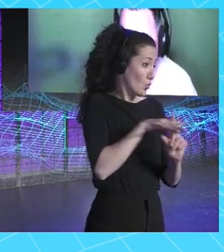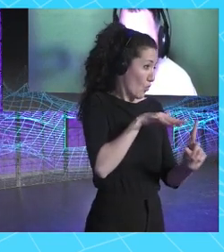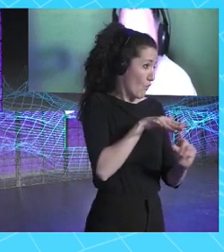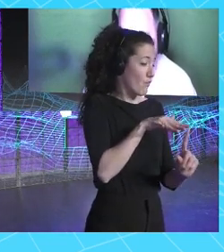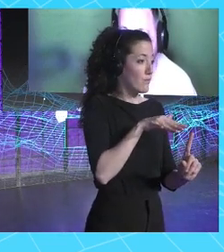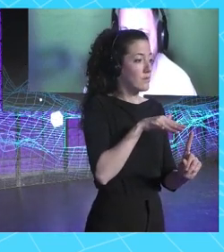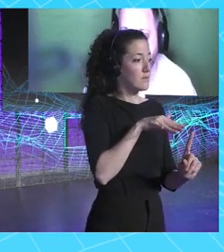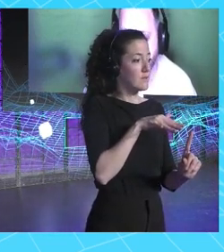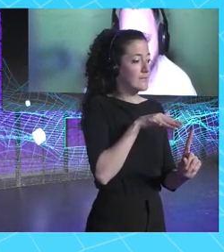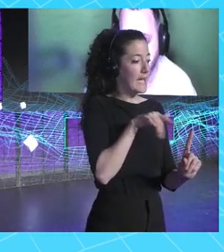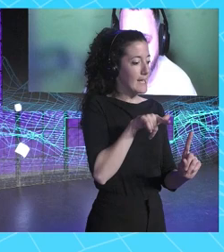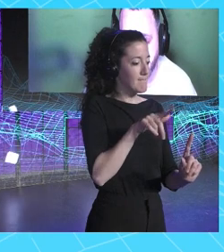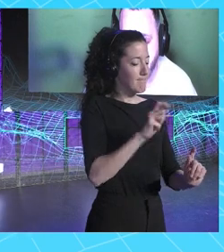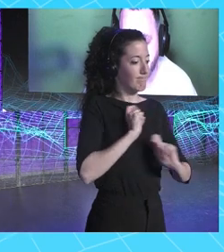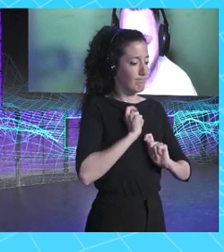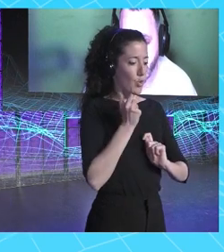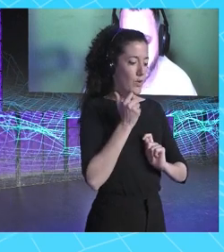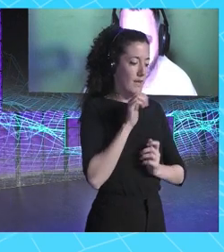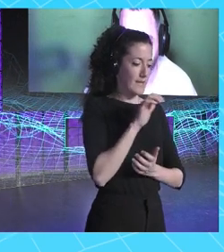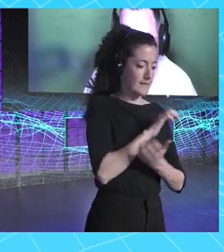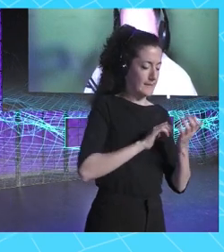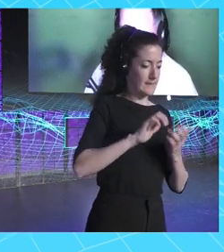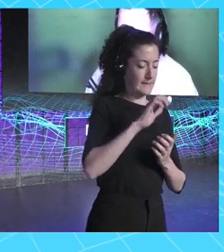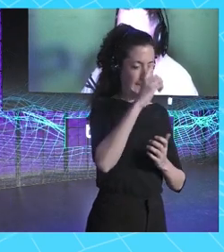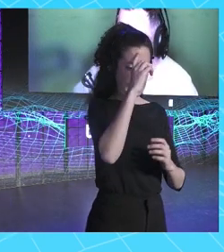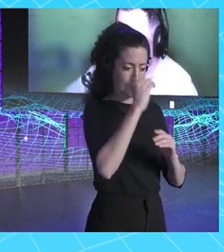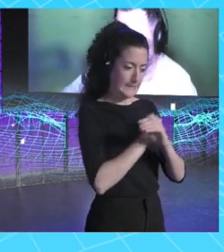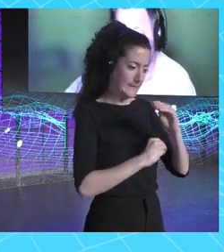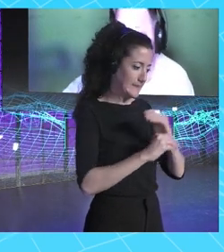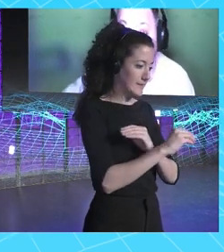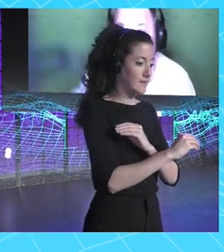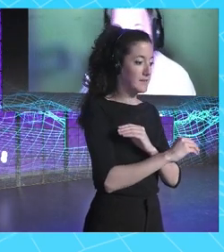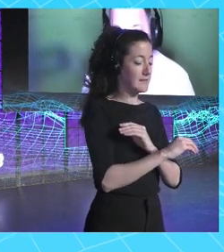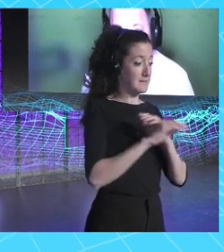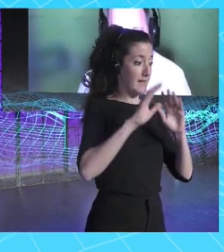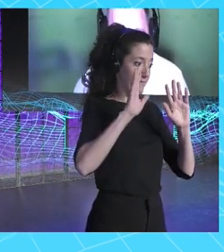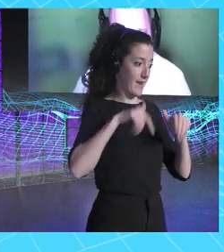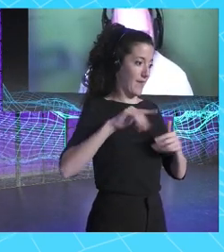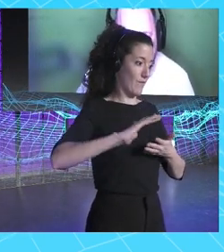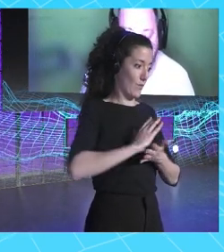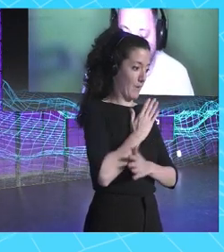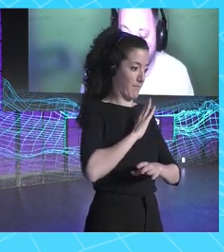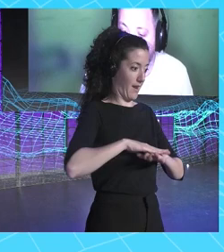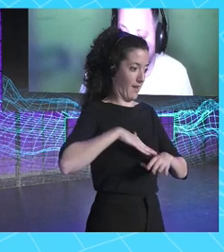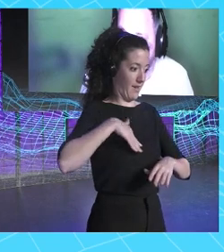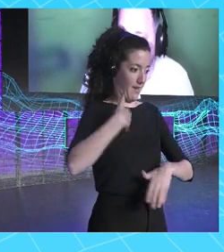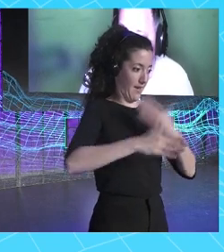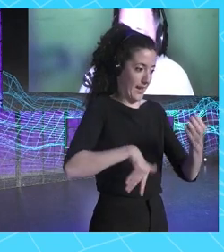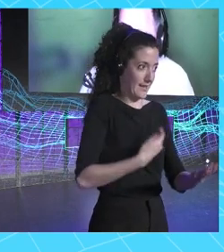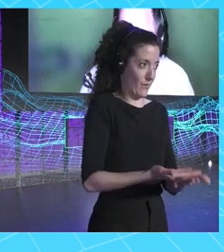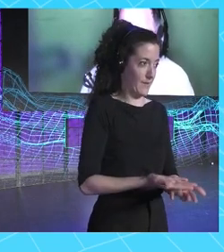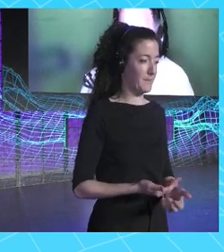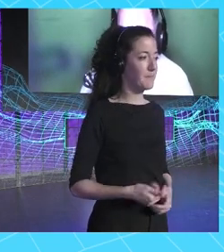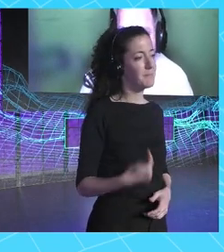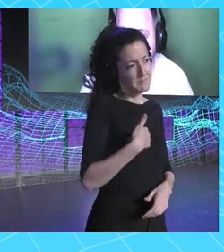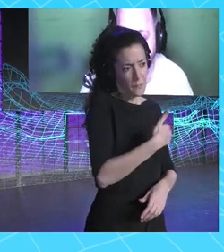muchas reflexiones y a muchos procesos que han acabado definiendo mi carrera al final no y lo que me gustaría en esta charla es